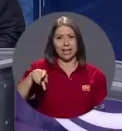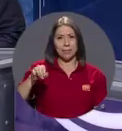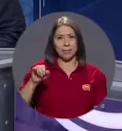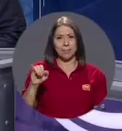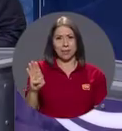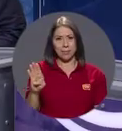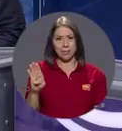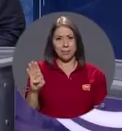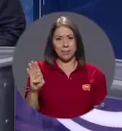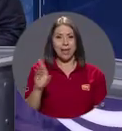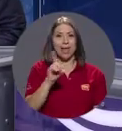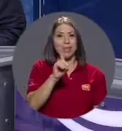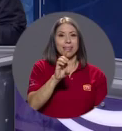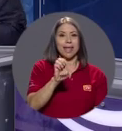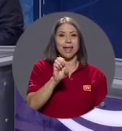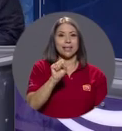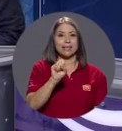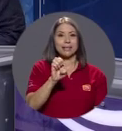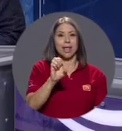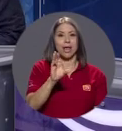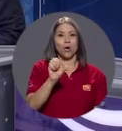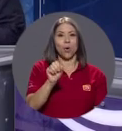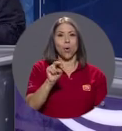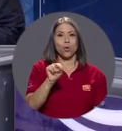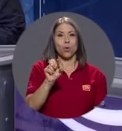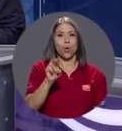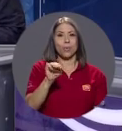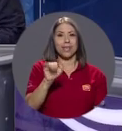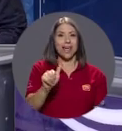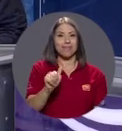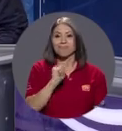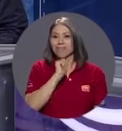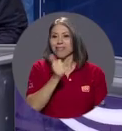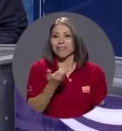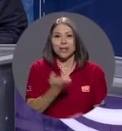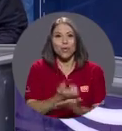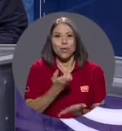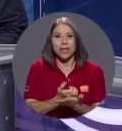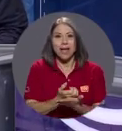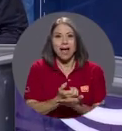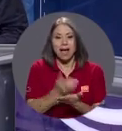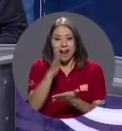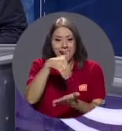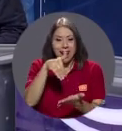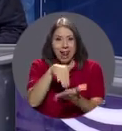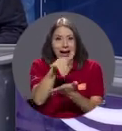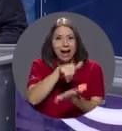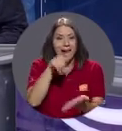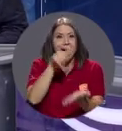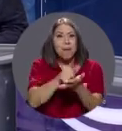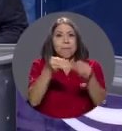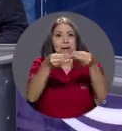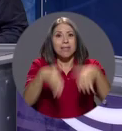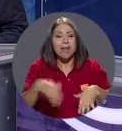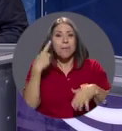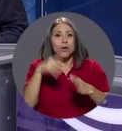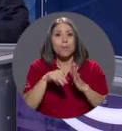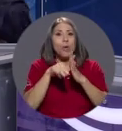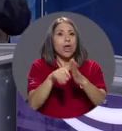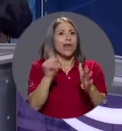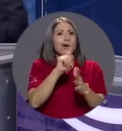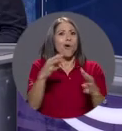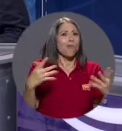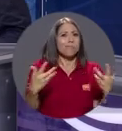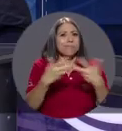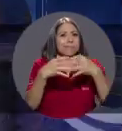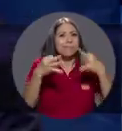4.62 del PIB en deseconomía que la GAM perdía, porque el modelo era disfuncional. Y